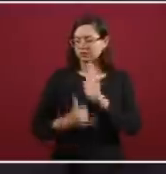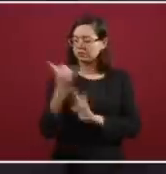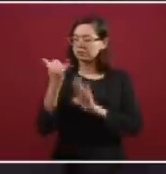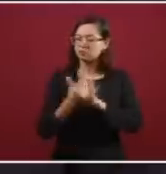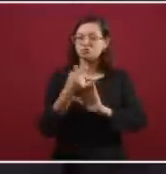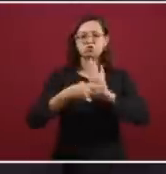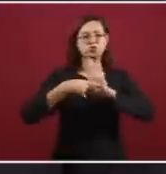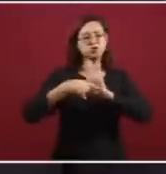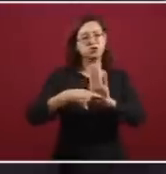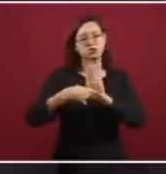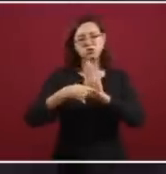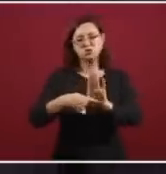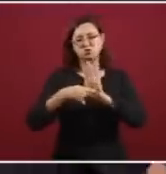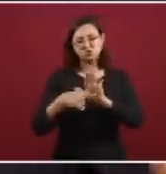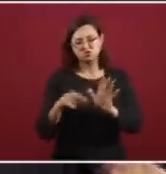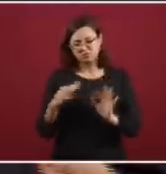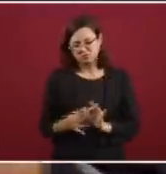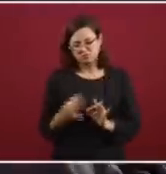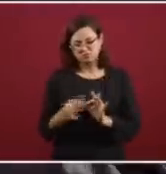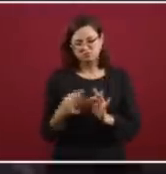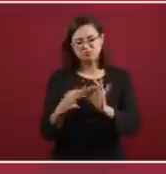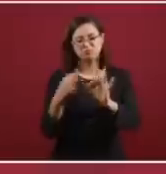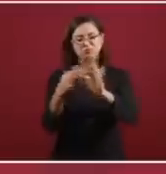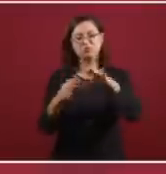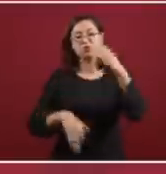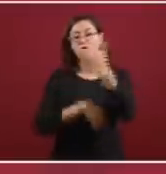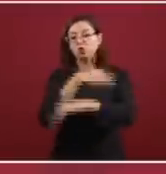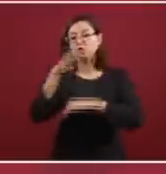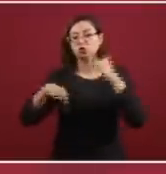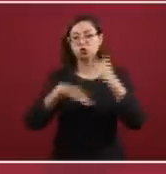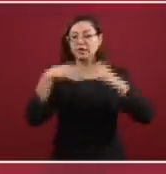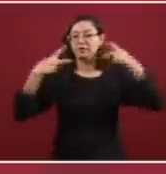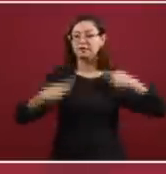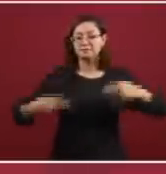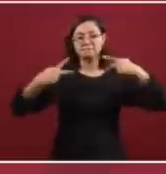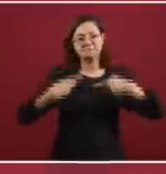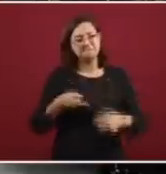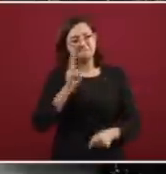seguimiento, para que entre todos vayamos